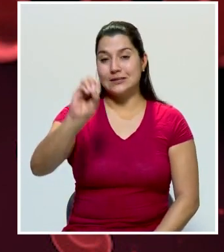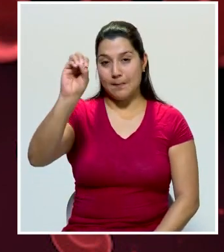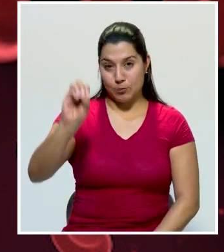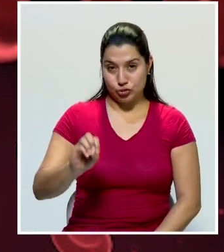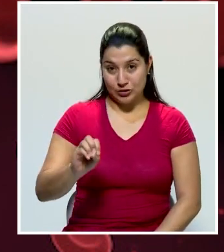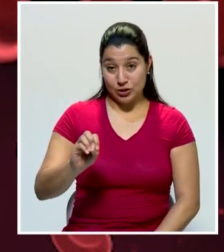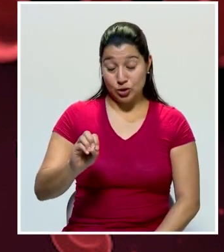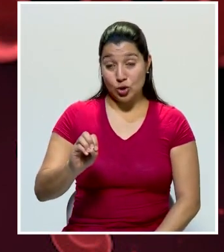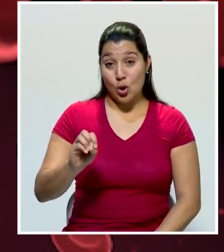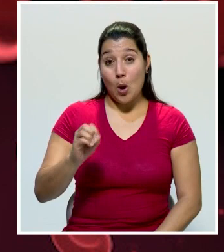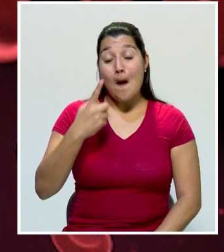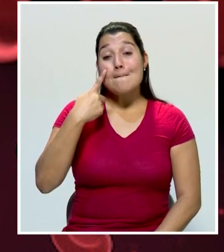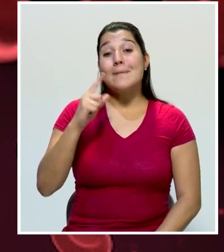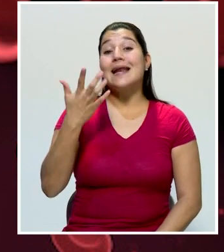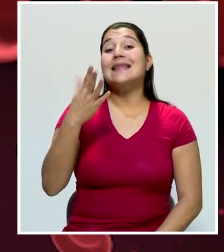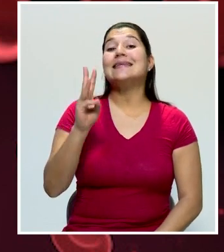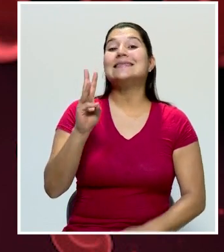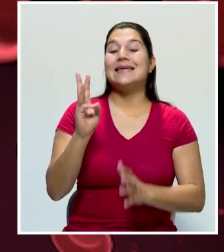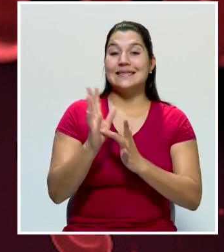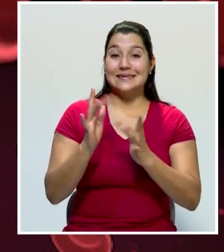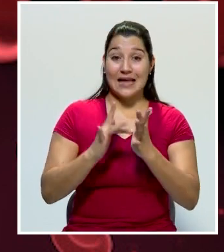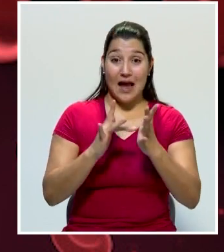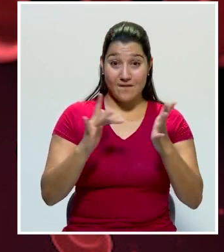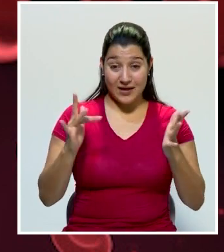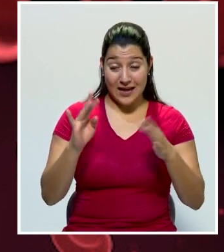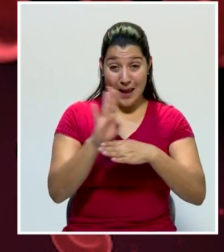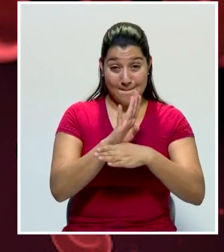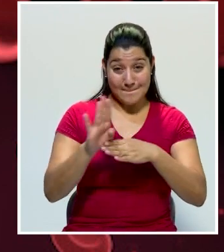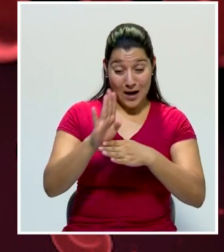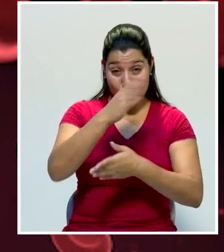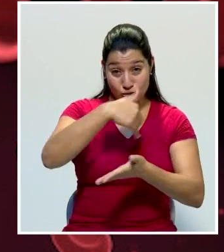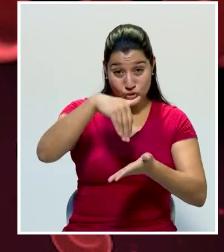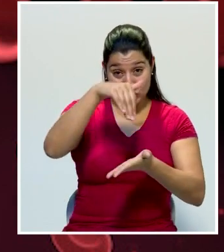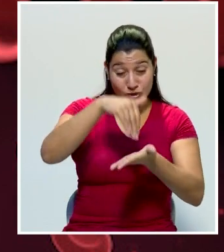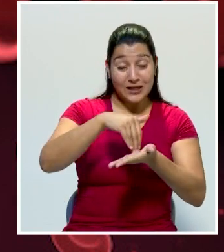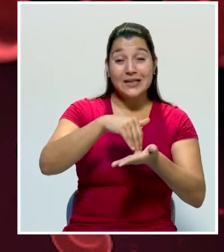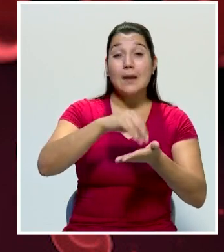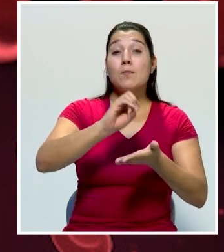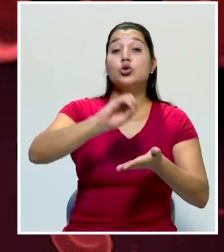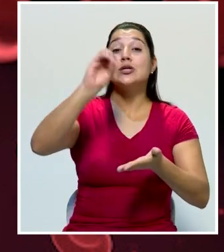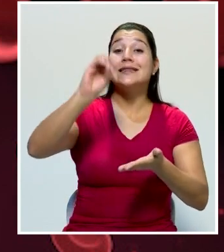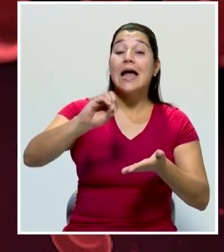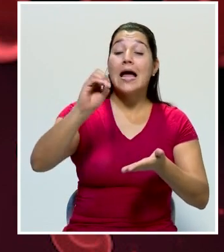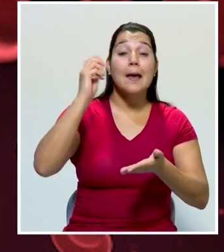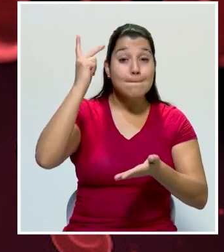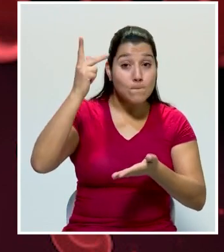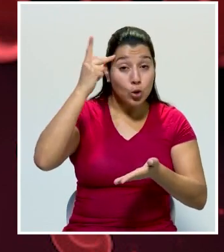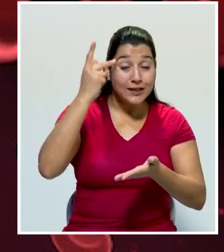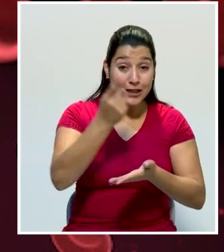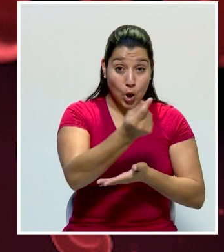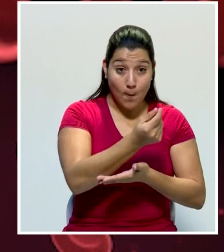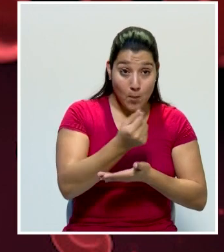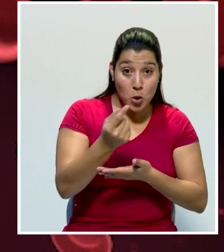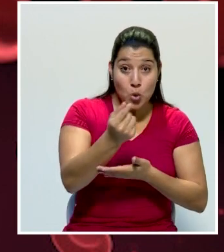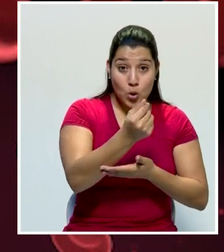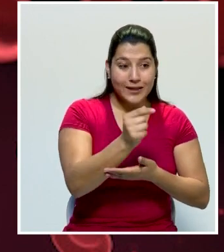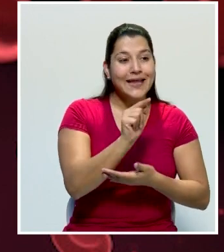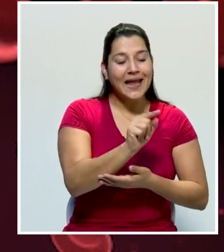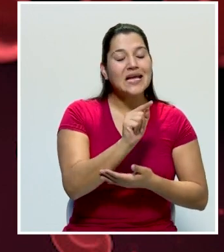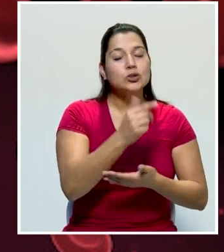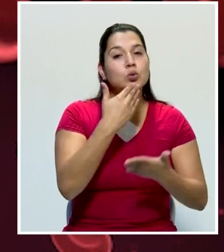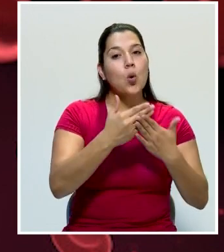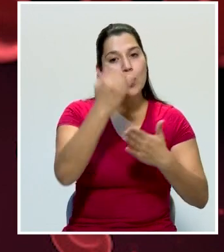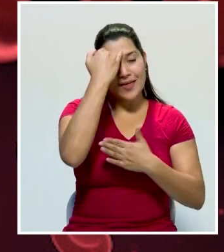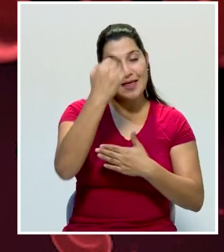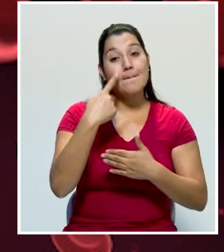Para el 16 de abril, la rebaja que hizo el Banco Central de la tasa política monetaria fue una medida para incentivar la disminución en las tasas de